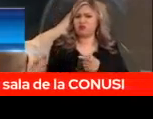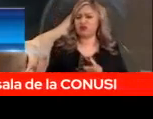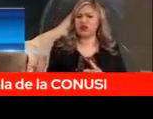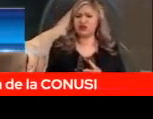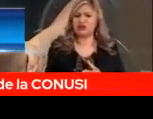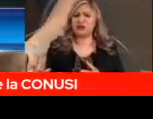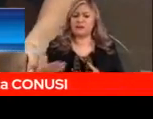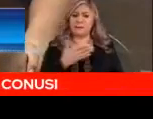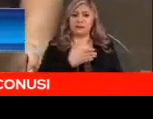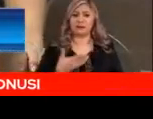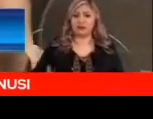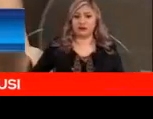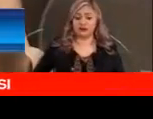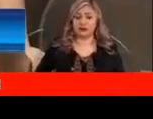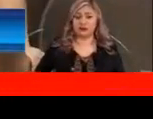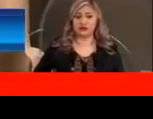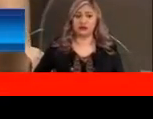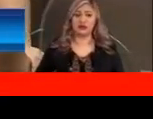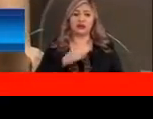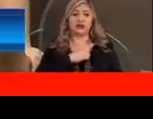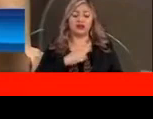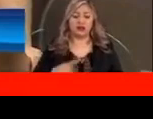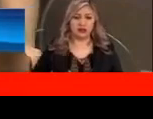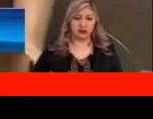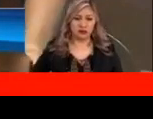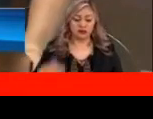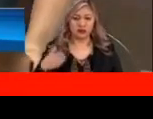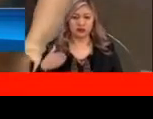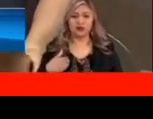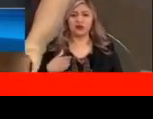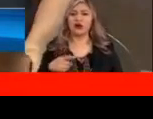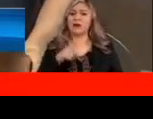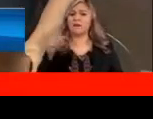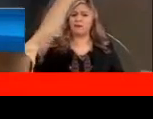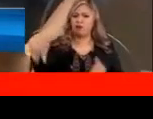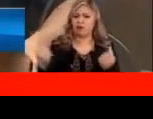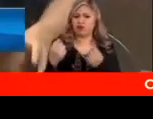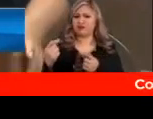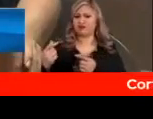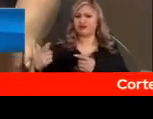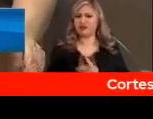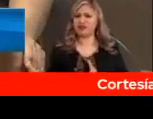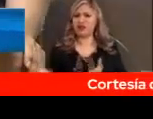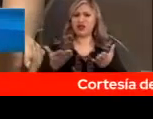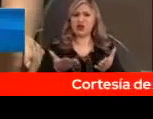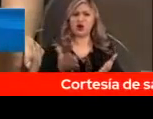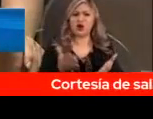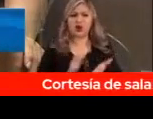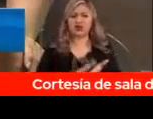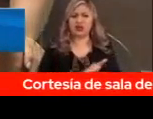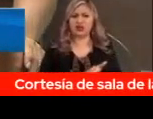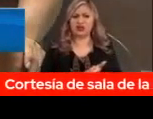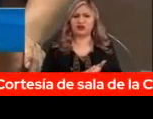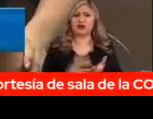electorales presidenciales y a diputados, y es el poder económico el que recibe contratos como el de Minera